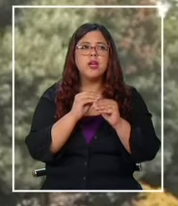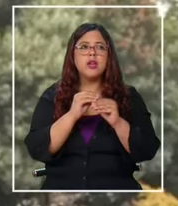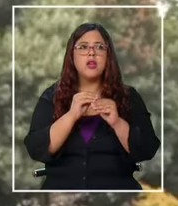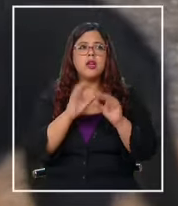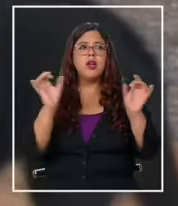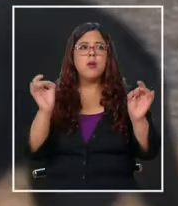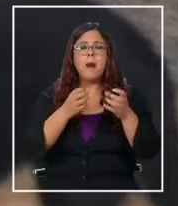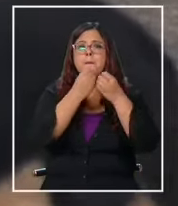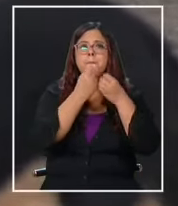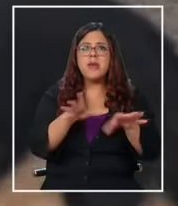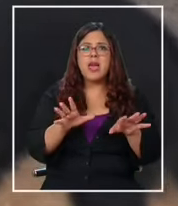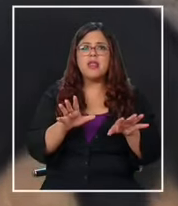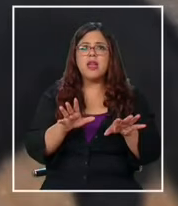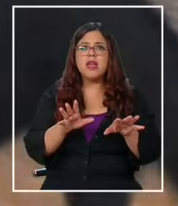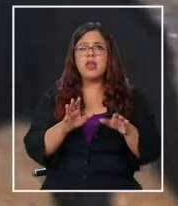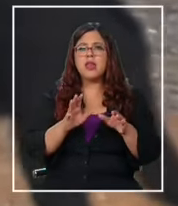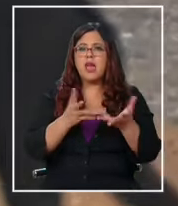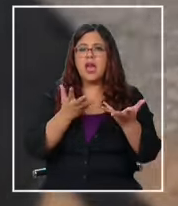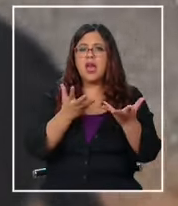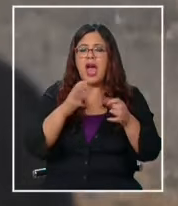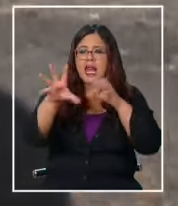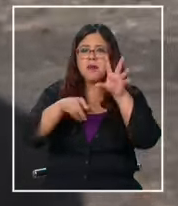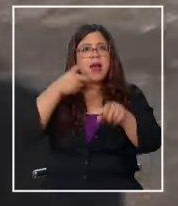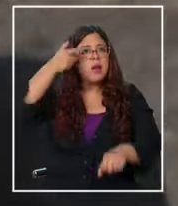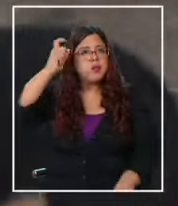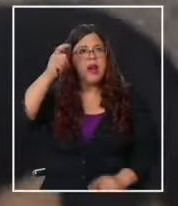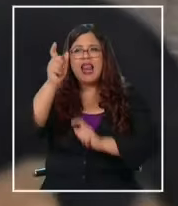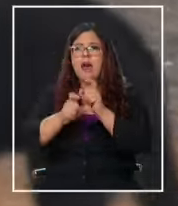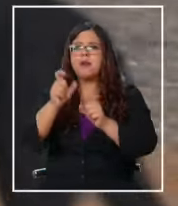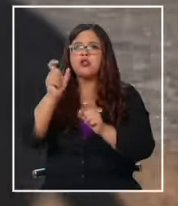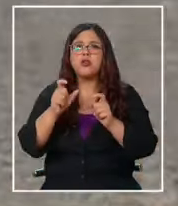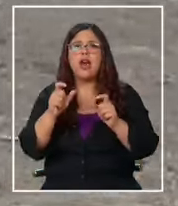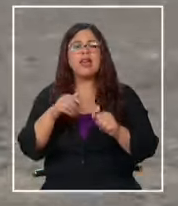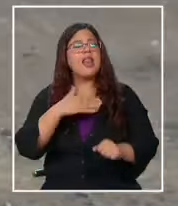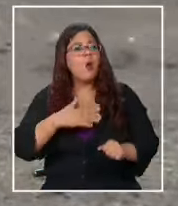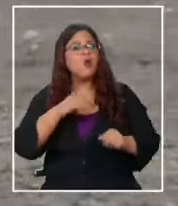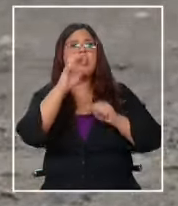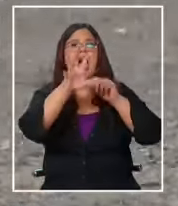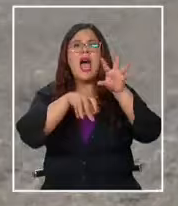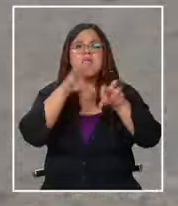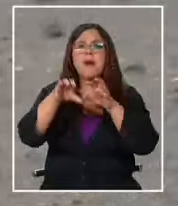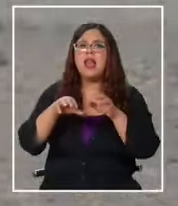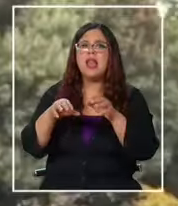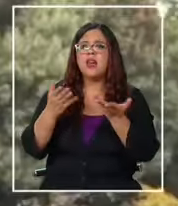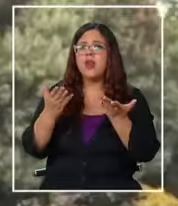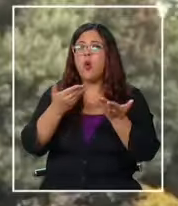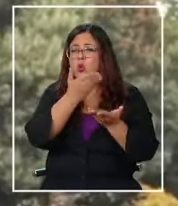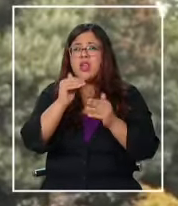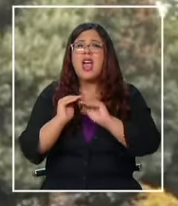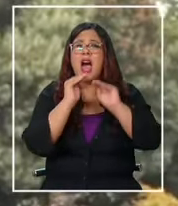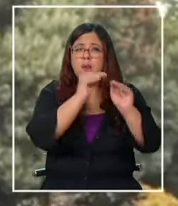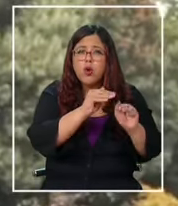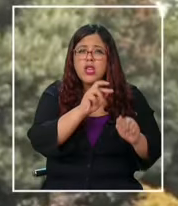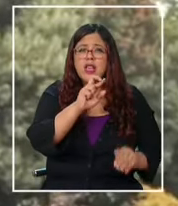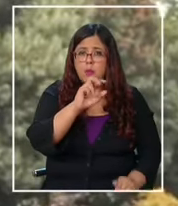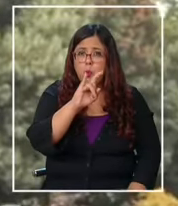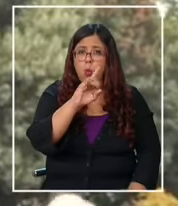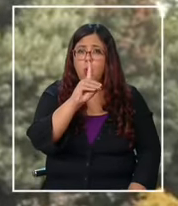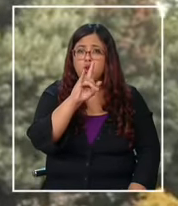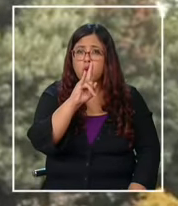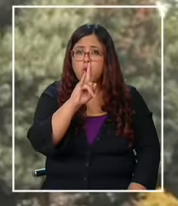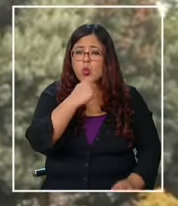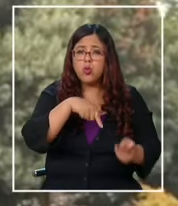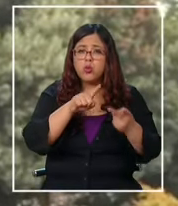puedan perder todo su ganado a los que dicen ser animalistas. ¿De qué lado están? ¿De nuestros pudúes? ¿De